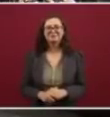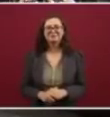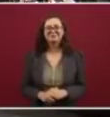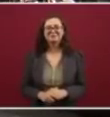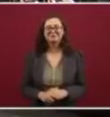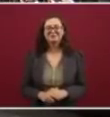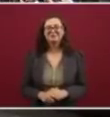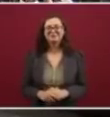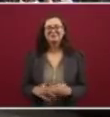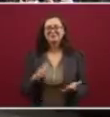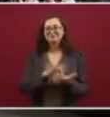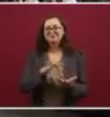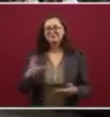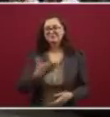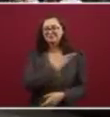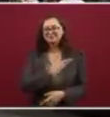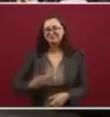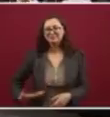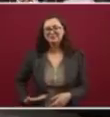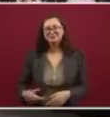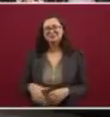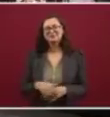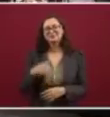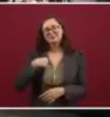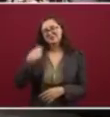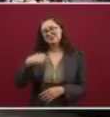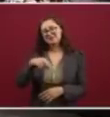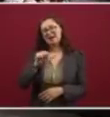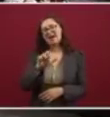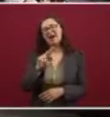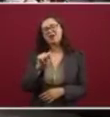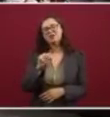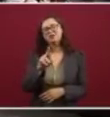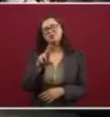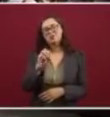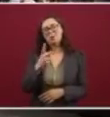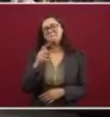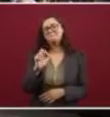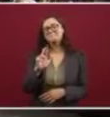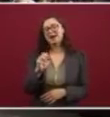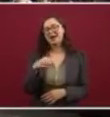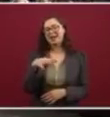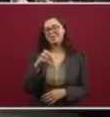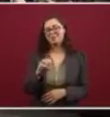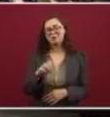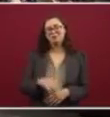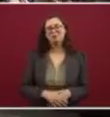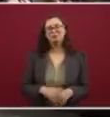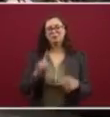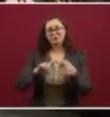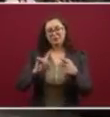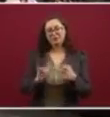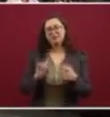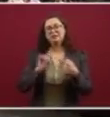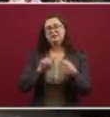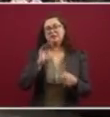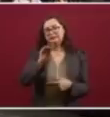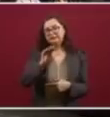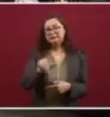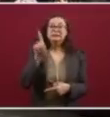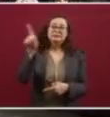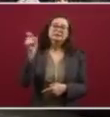Gracias, señor presidente. Arturo Páramo, Grupo Imagen. Dos preguntas. La primera, publicamos hoy que en el Senado de la República hay una serie